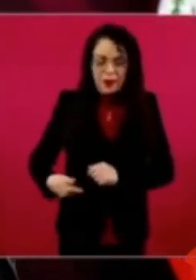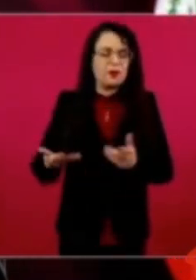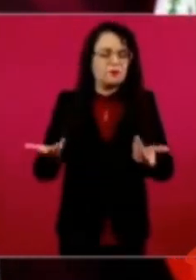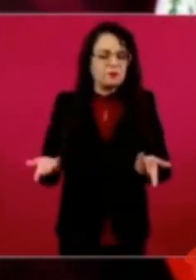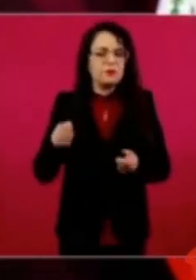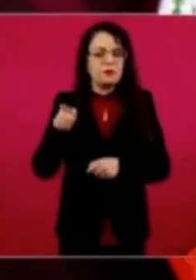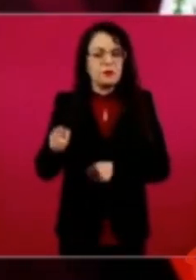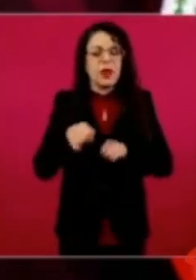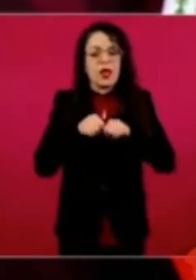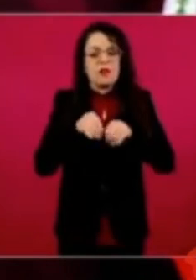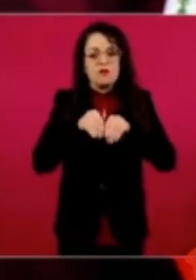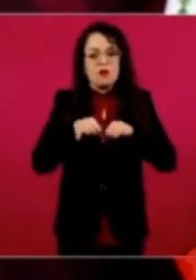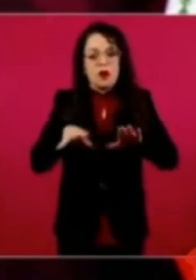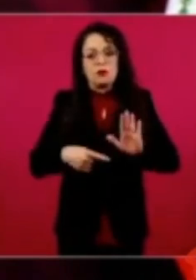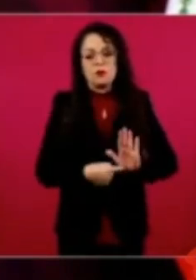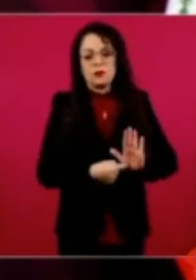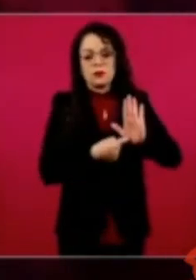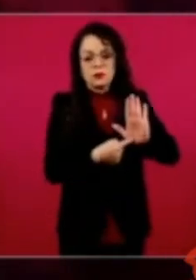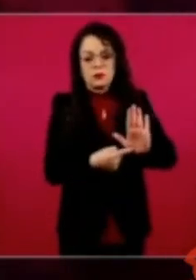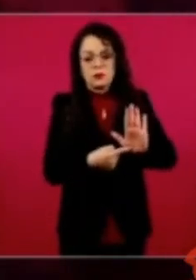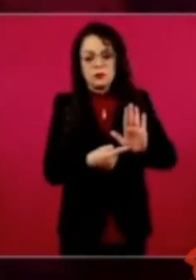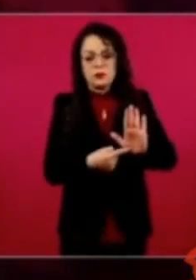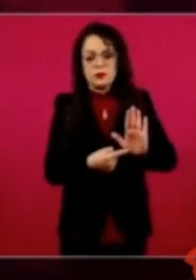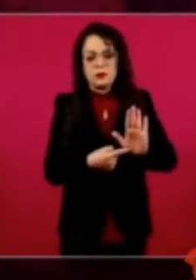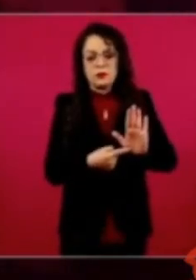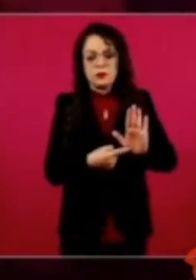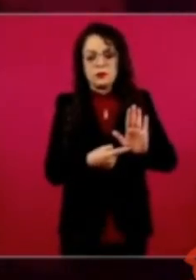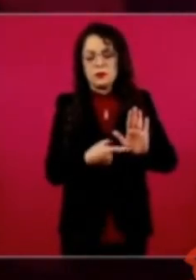eran semestrales.